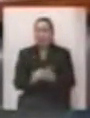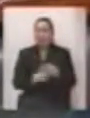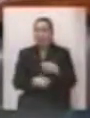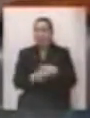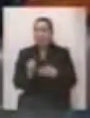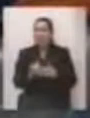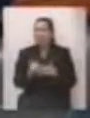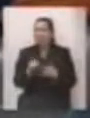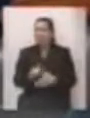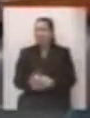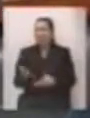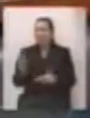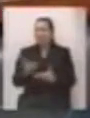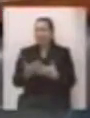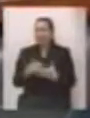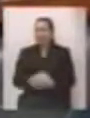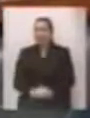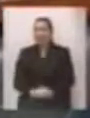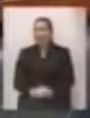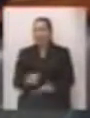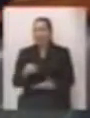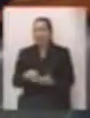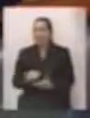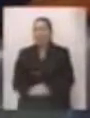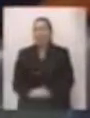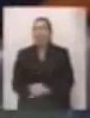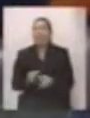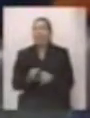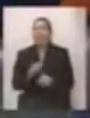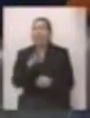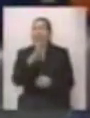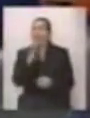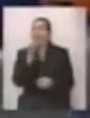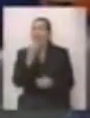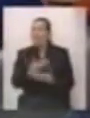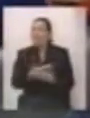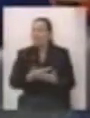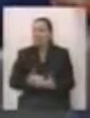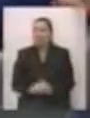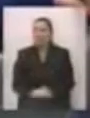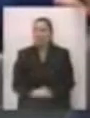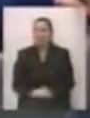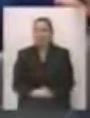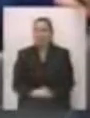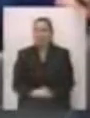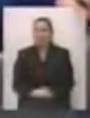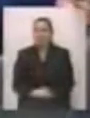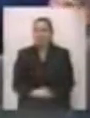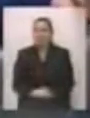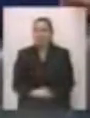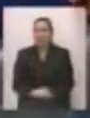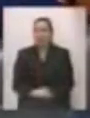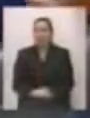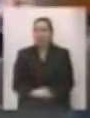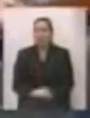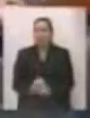narcotráfico. Igual esto acá ya existe. Esto ya, y eso lo expliqué en la Comisión de la Mujer que presidió la congresista, la presidenta Ana Solórzano,